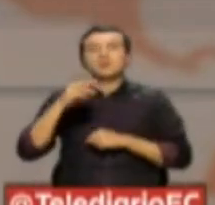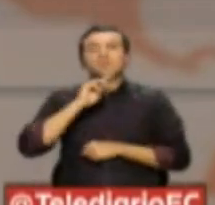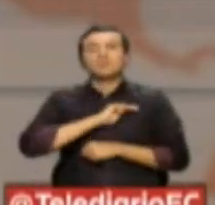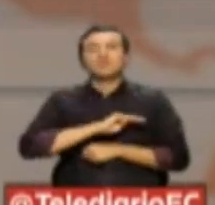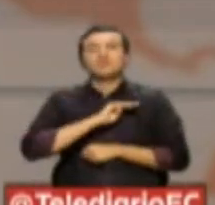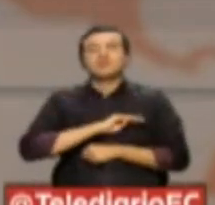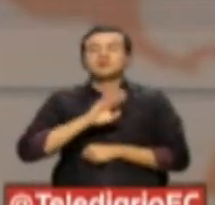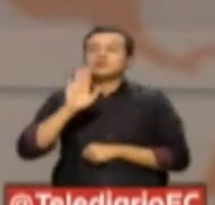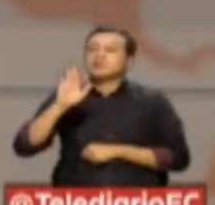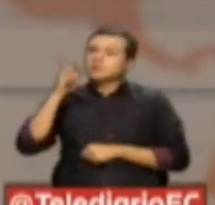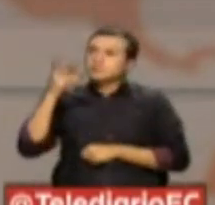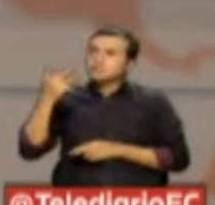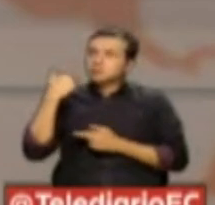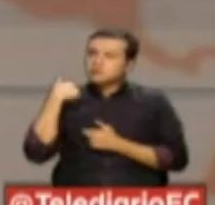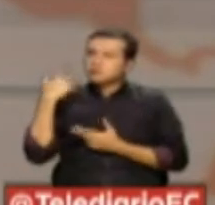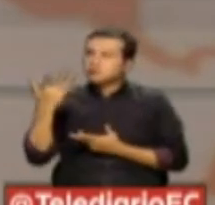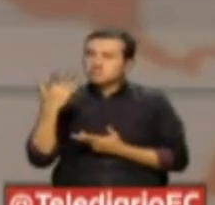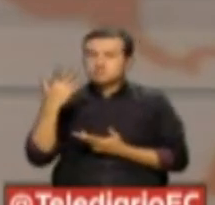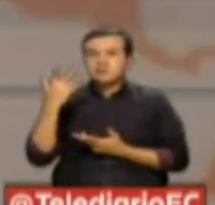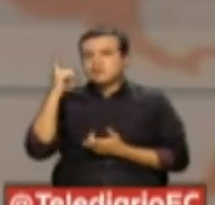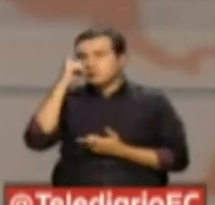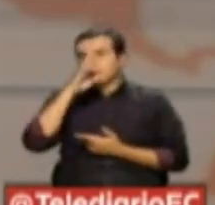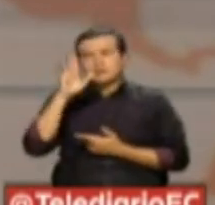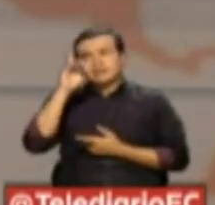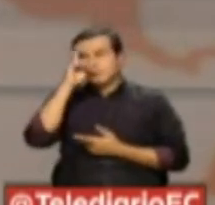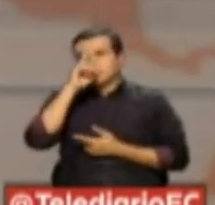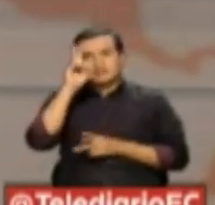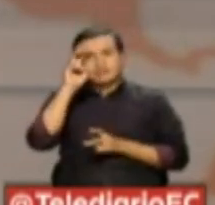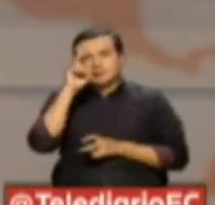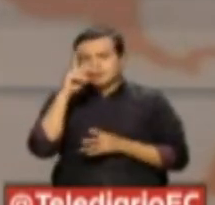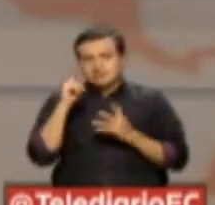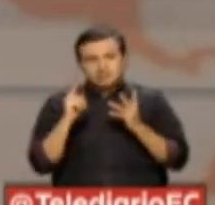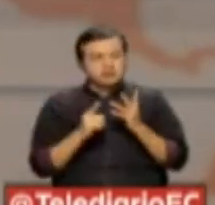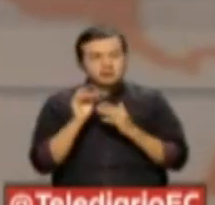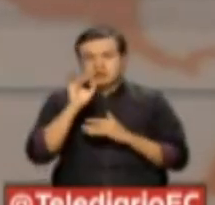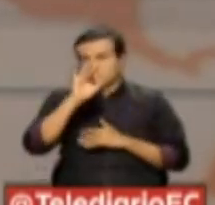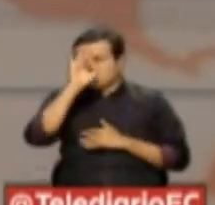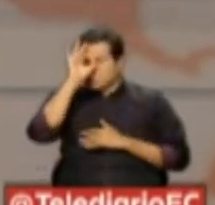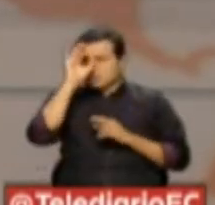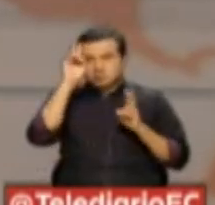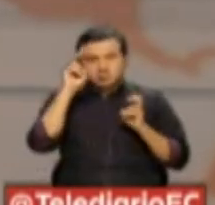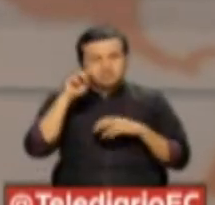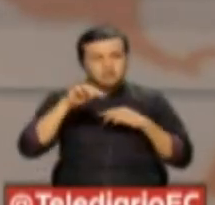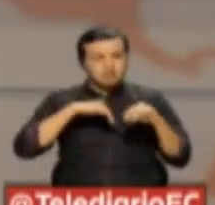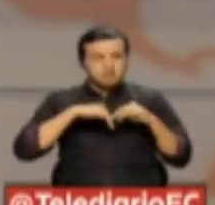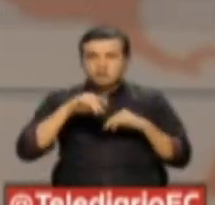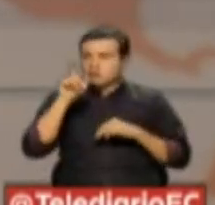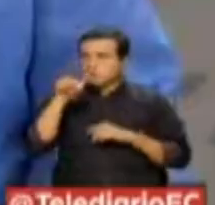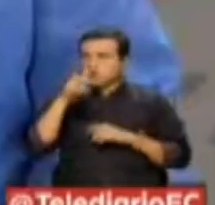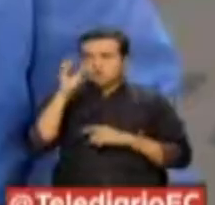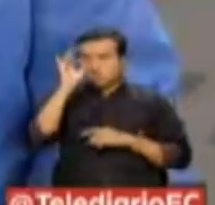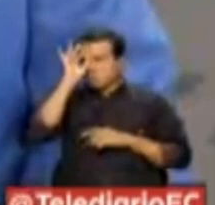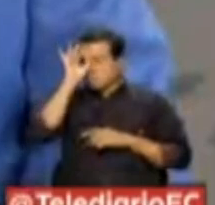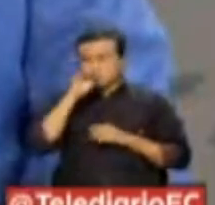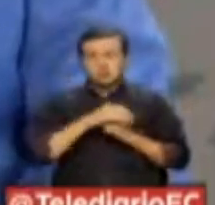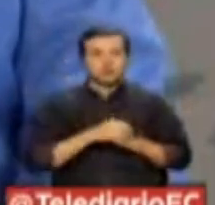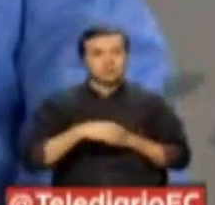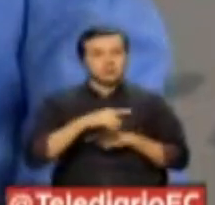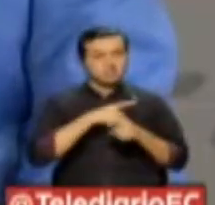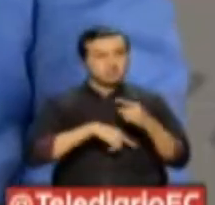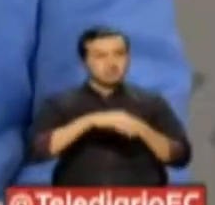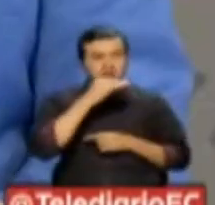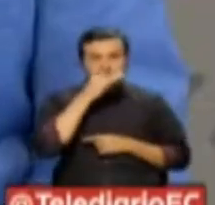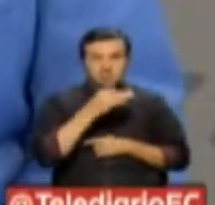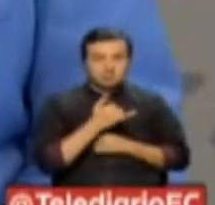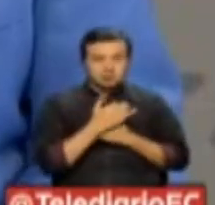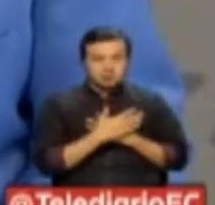a la cual le ha quedado muy grande este tema como muchos otros vinculados con los asuntos de movilidad bueno pero volvamos a la realidad la realidad